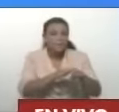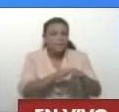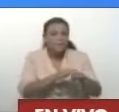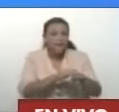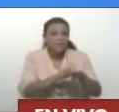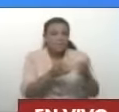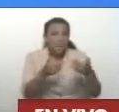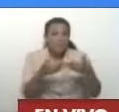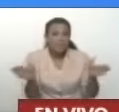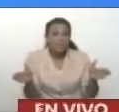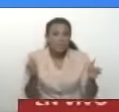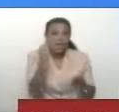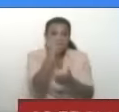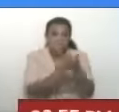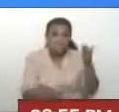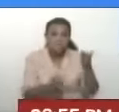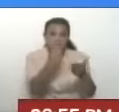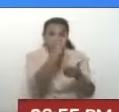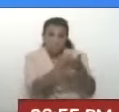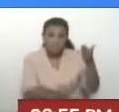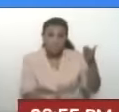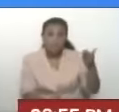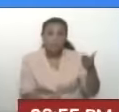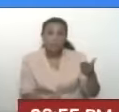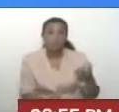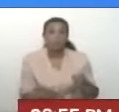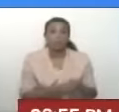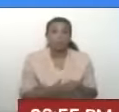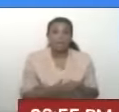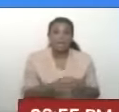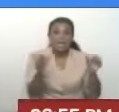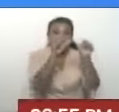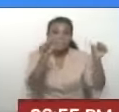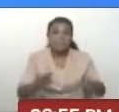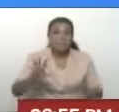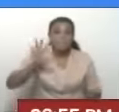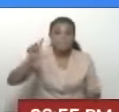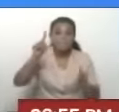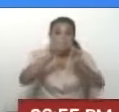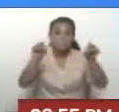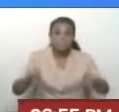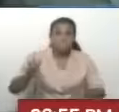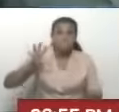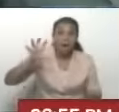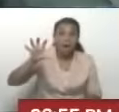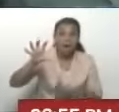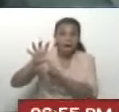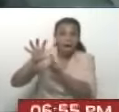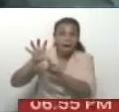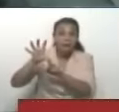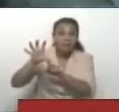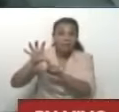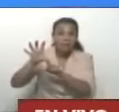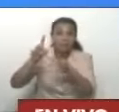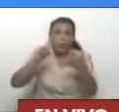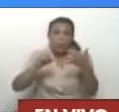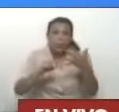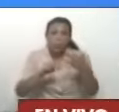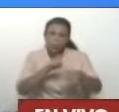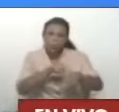la apertura de las inscripciones, Silvia, en el sistema Patria, en esta, ¿cuánto ha pasado? ¿Una